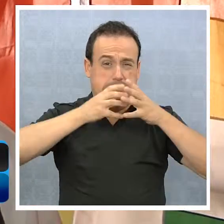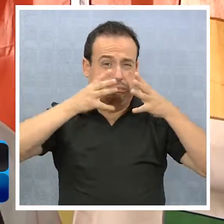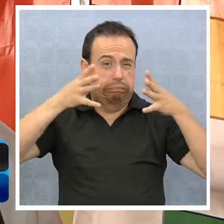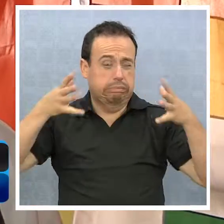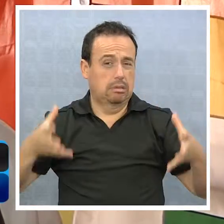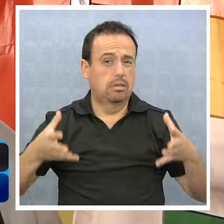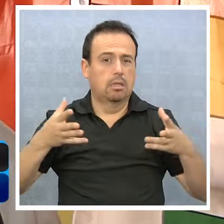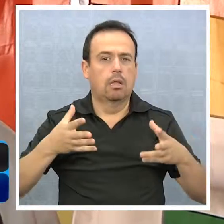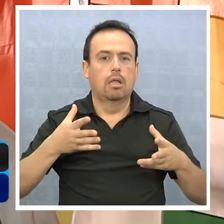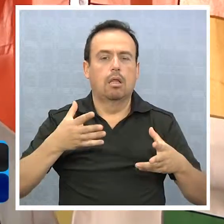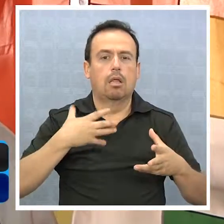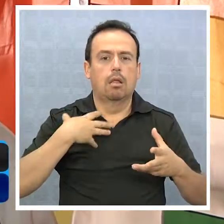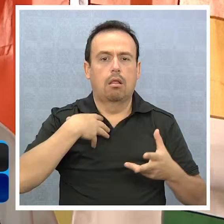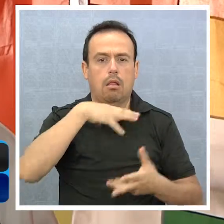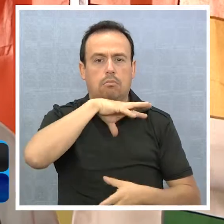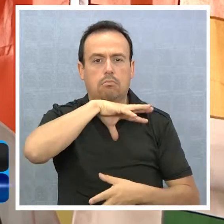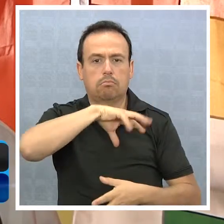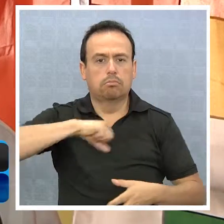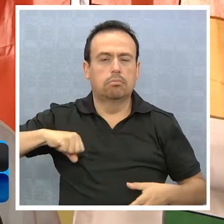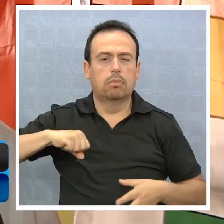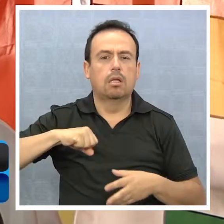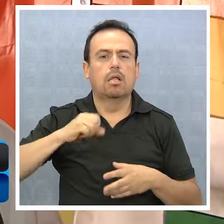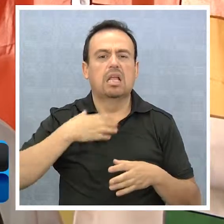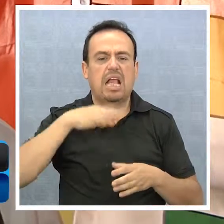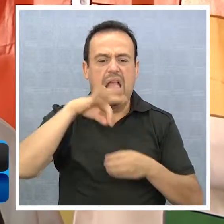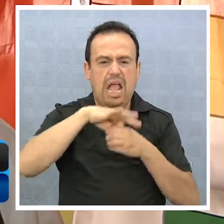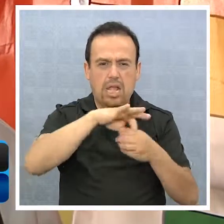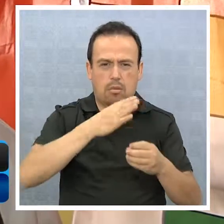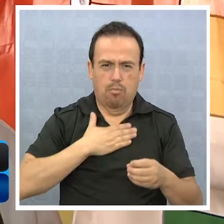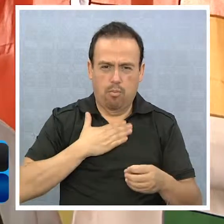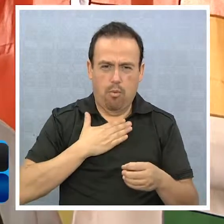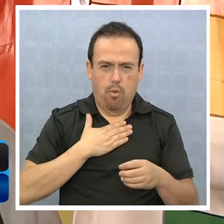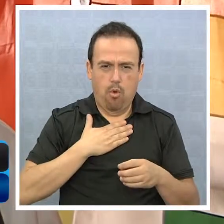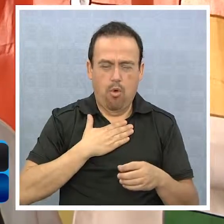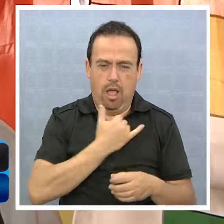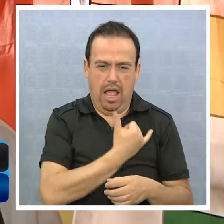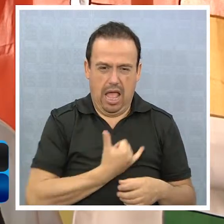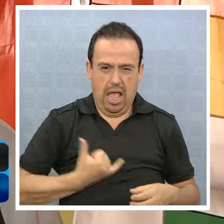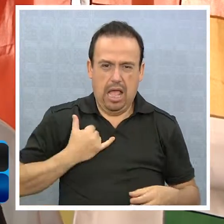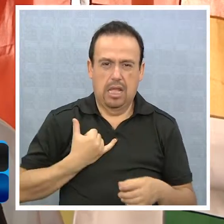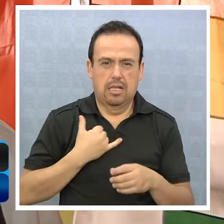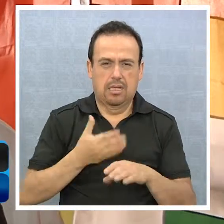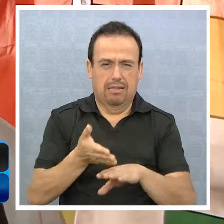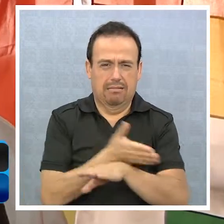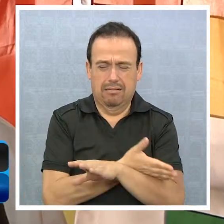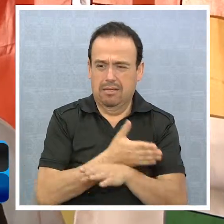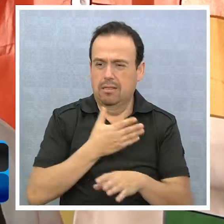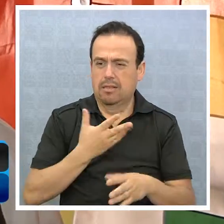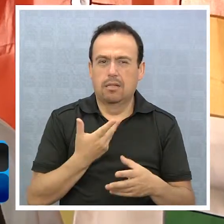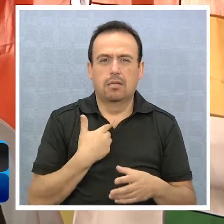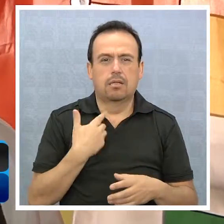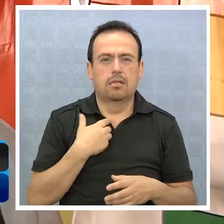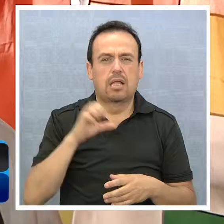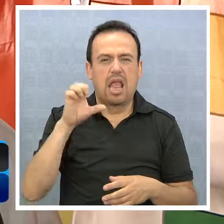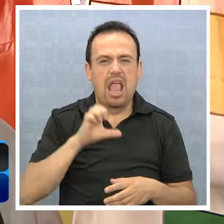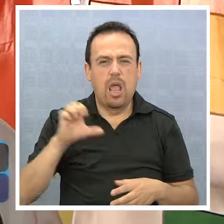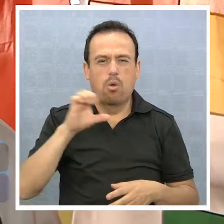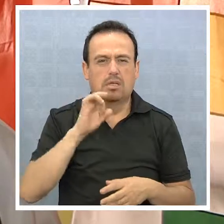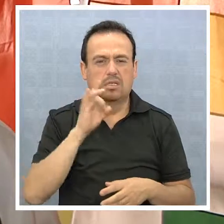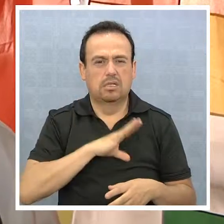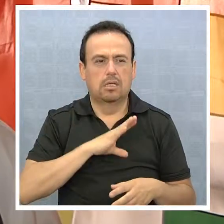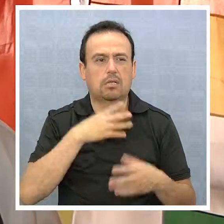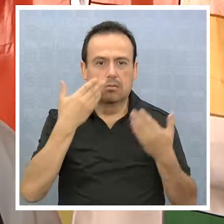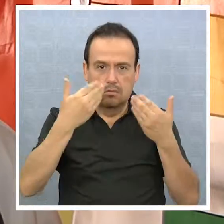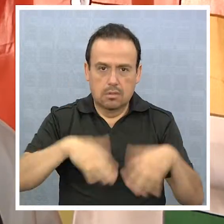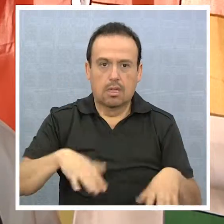empresas nos quiten la agricultura de nuestros pueblos originarios que antes que existiera a europa